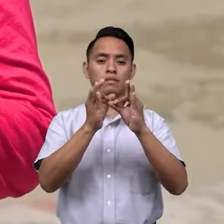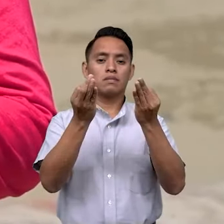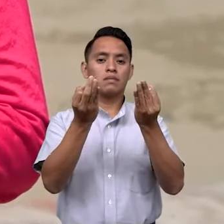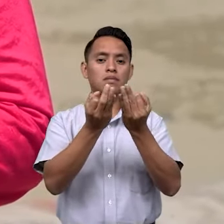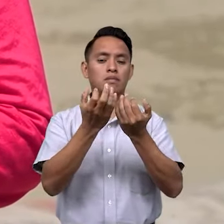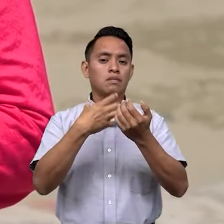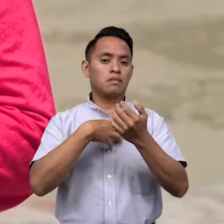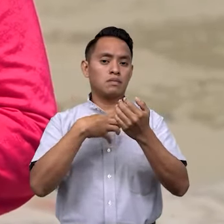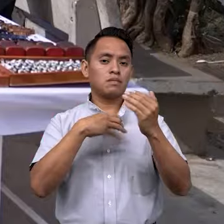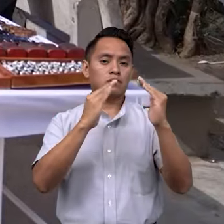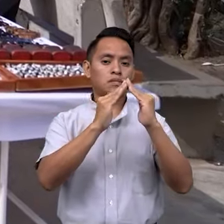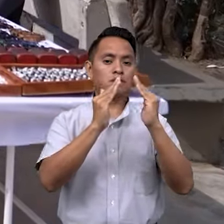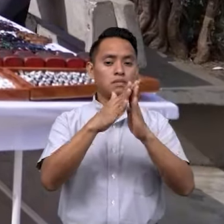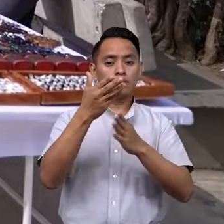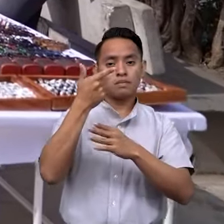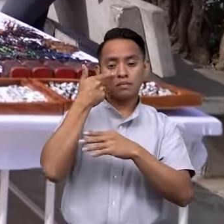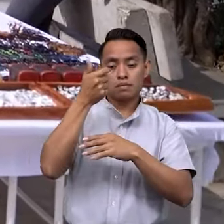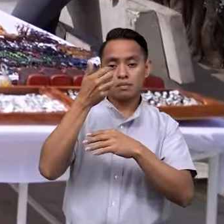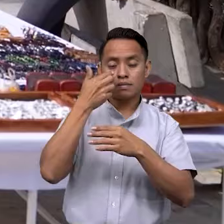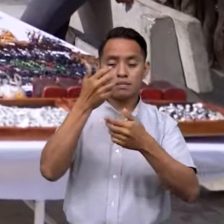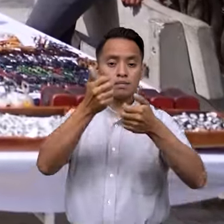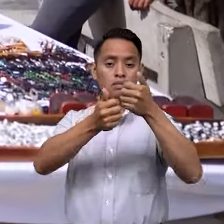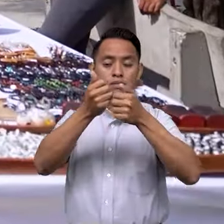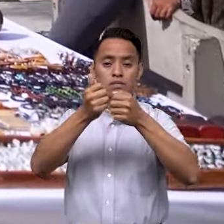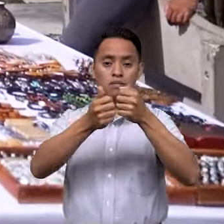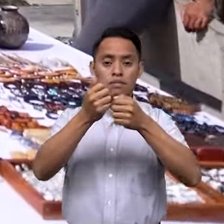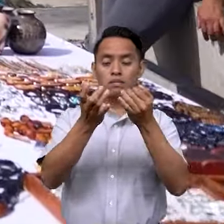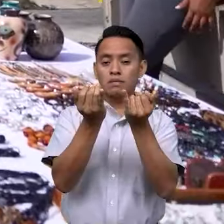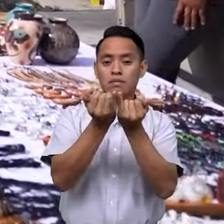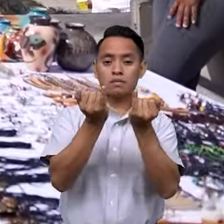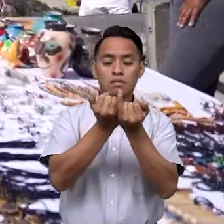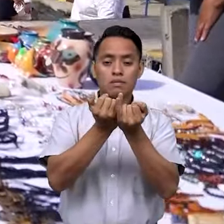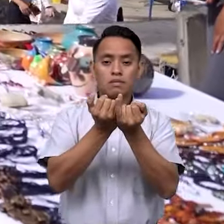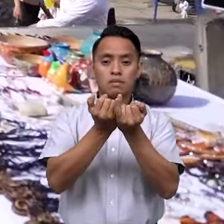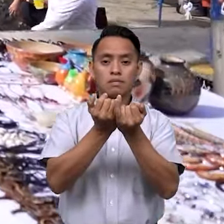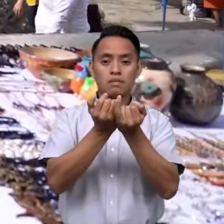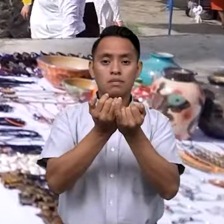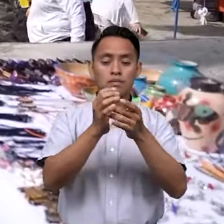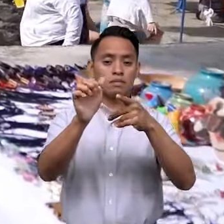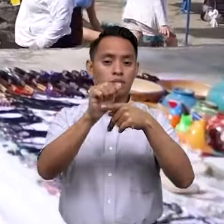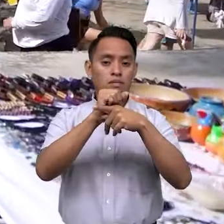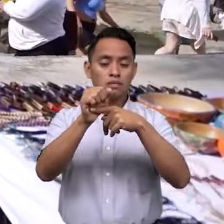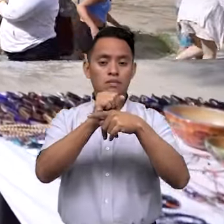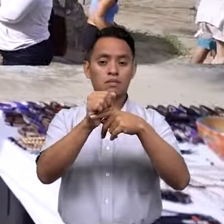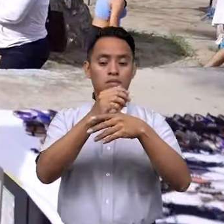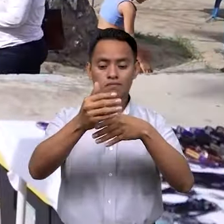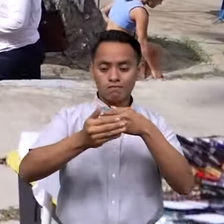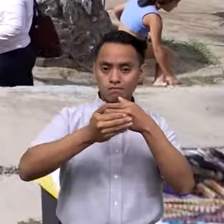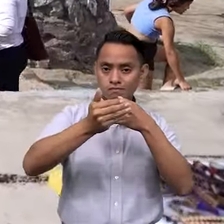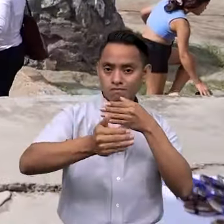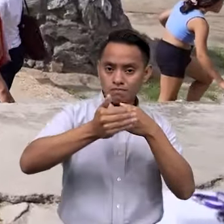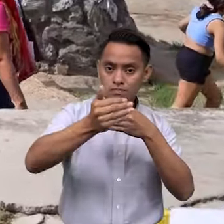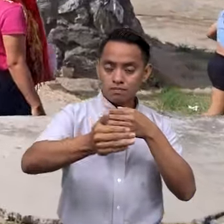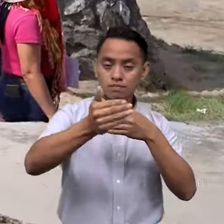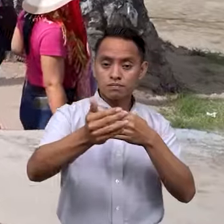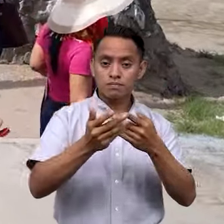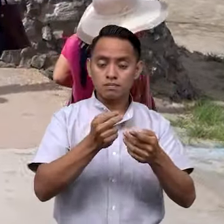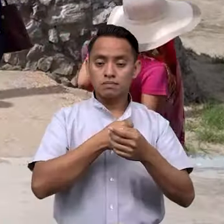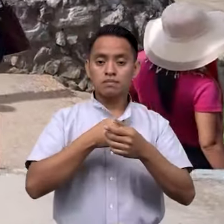desde nuestro hogar identificar nuestro riesgo, pero sobre todo por tener esa preparación constante que hemos